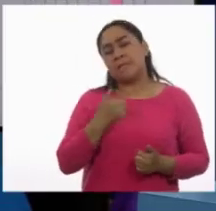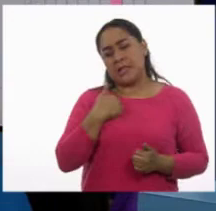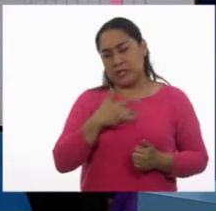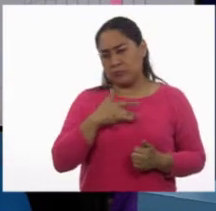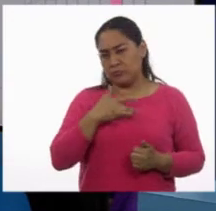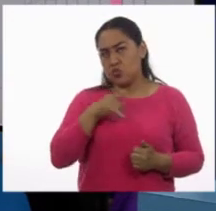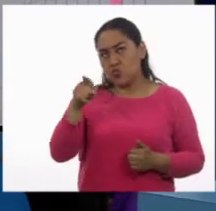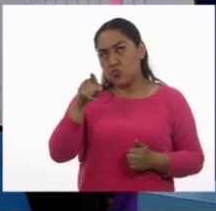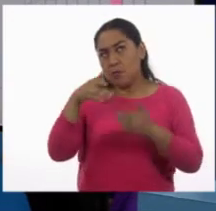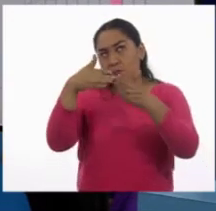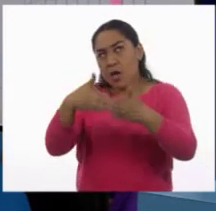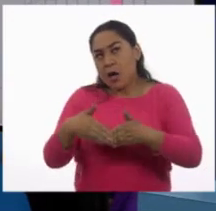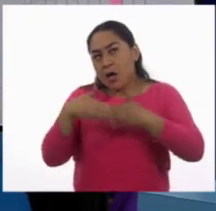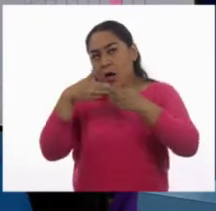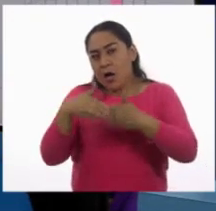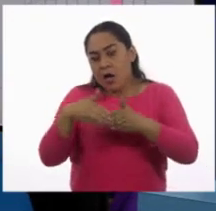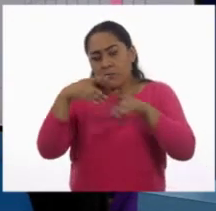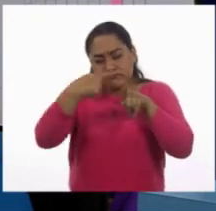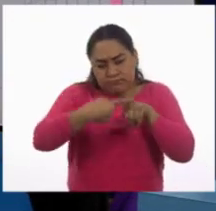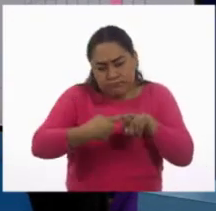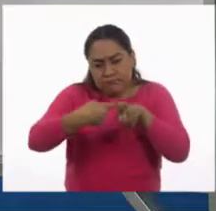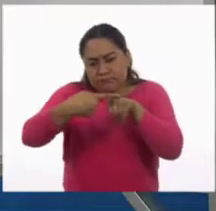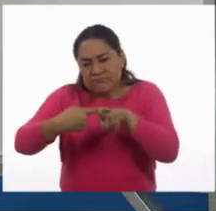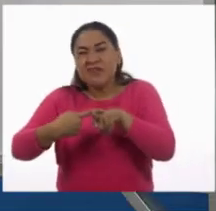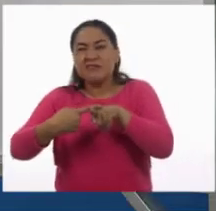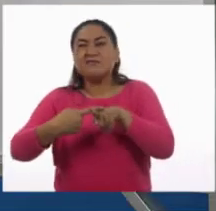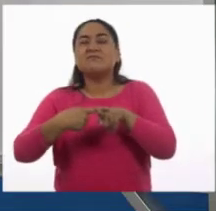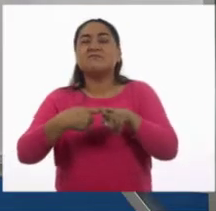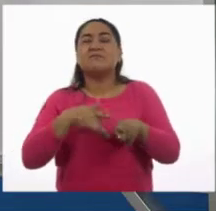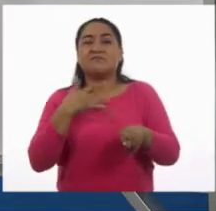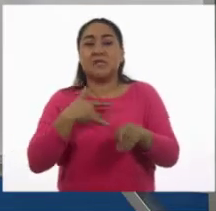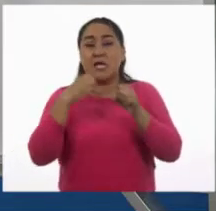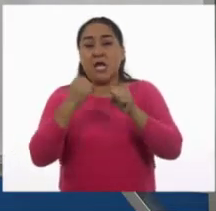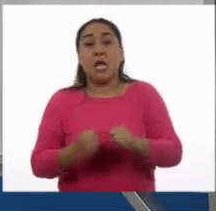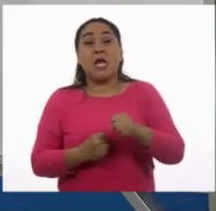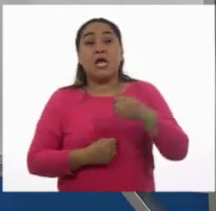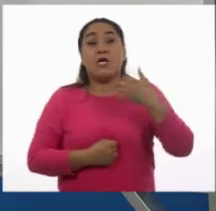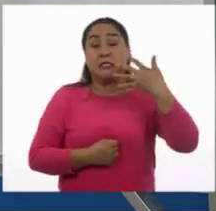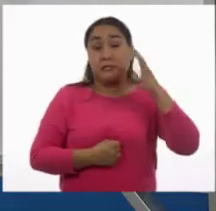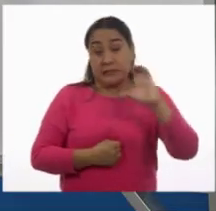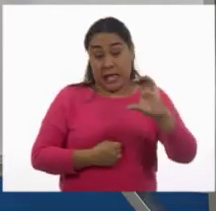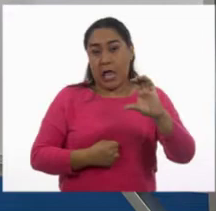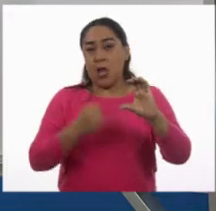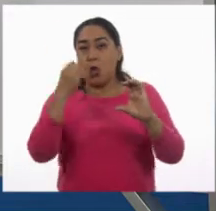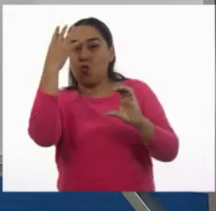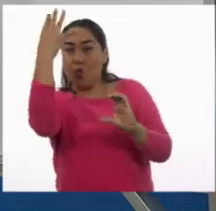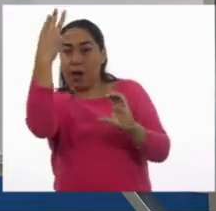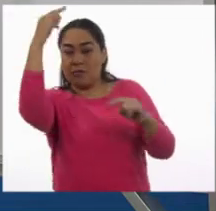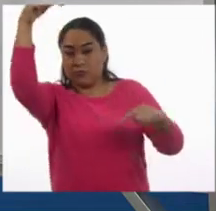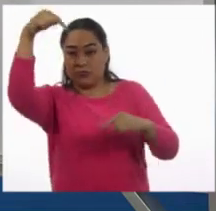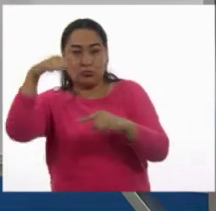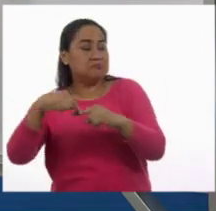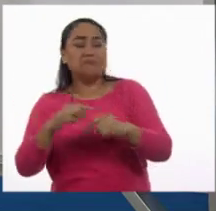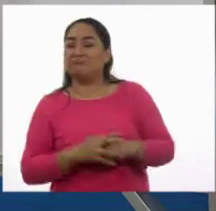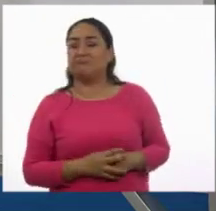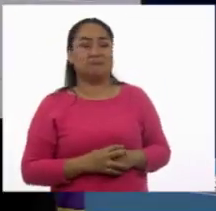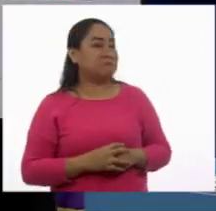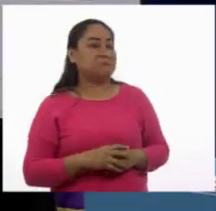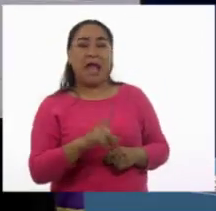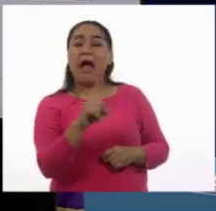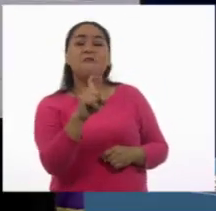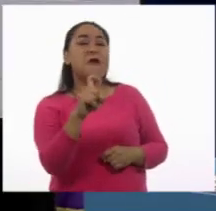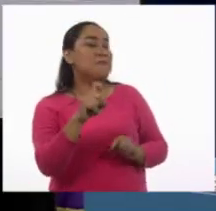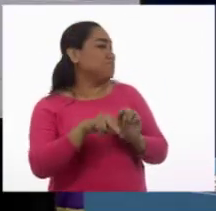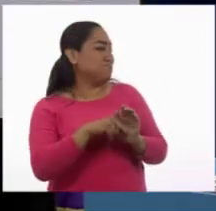En el C4. C4, no. No hay nada. Agua.